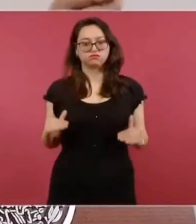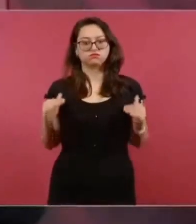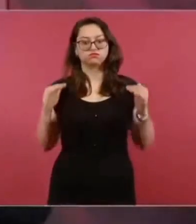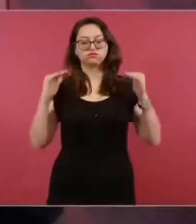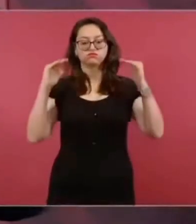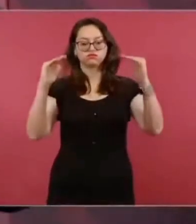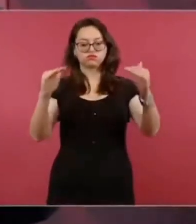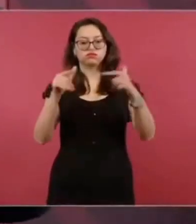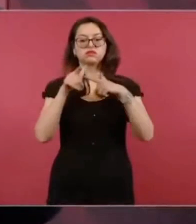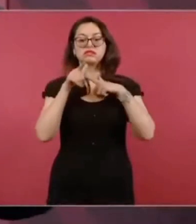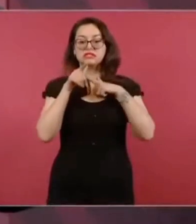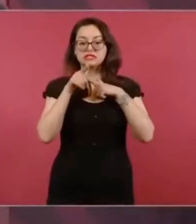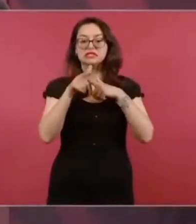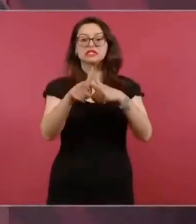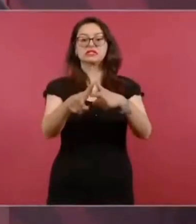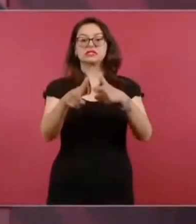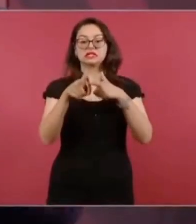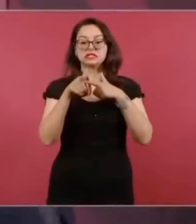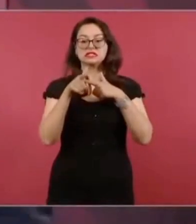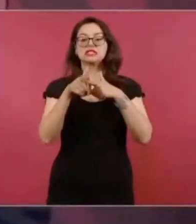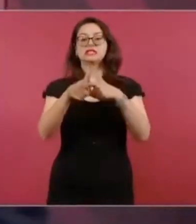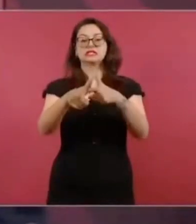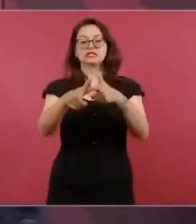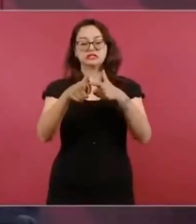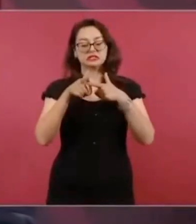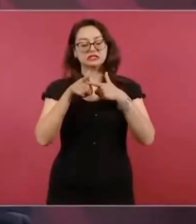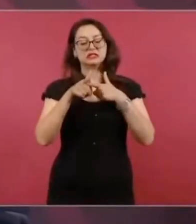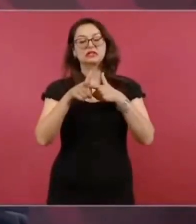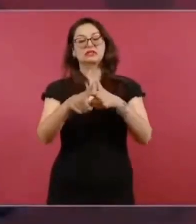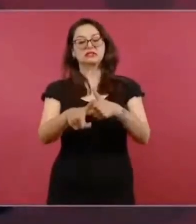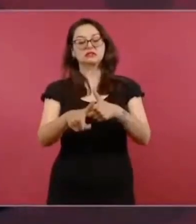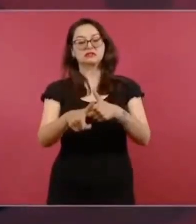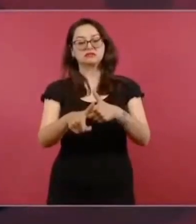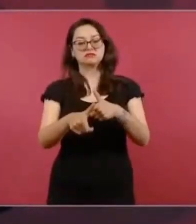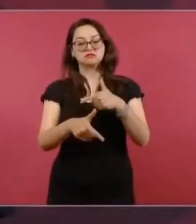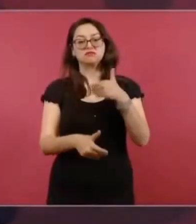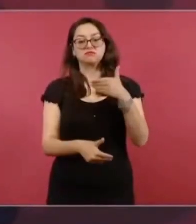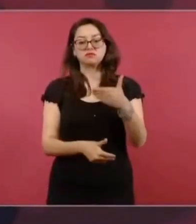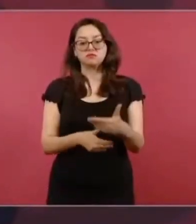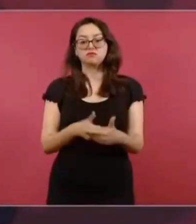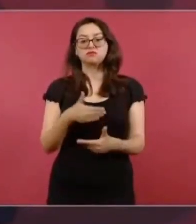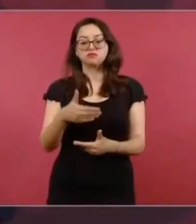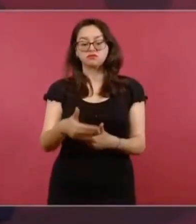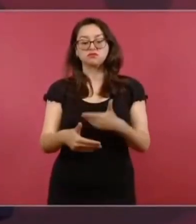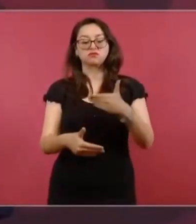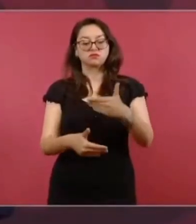más pronto vamos a